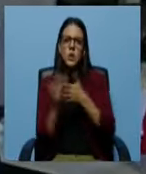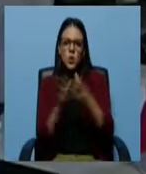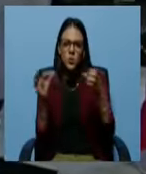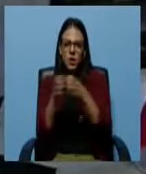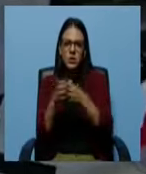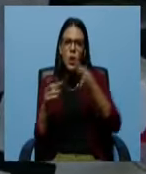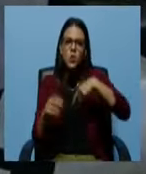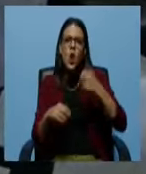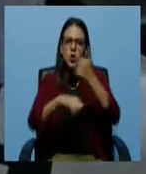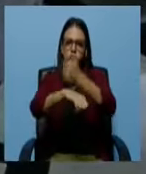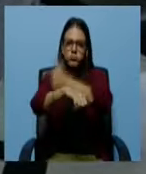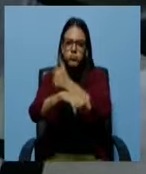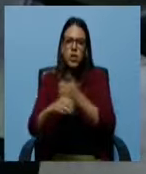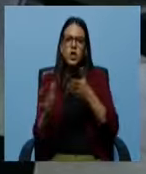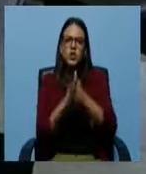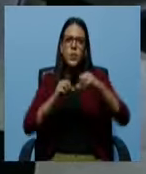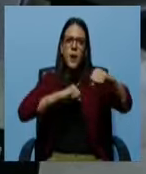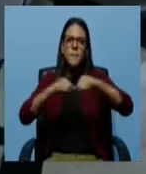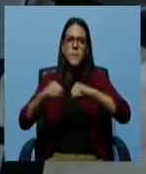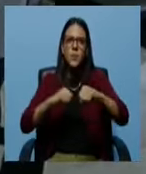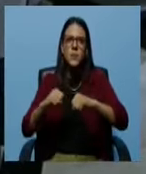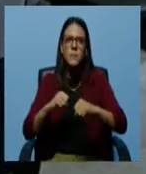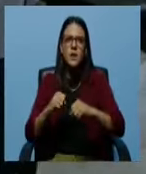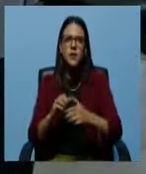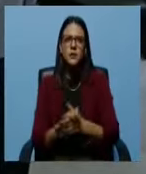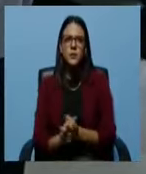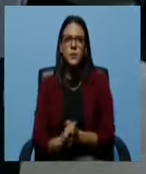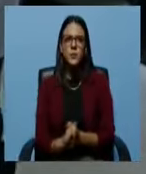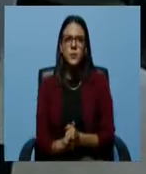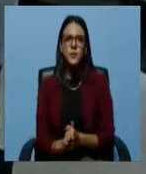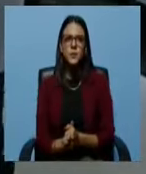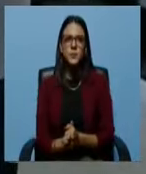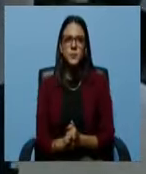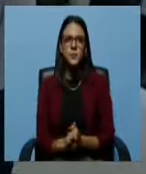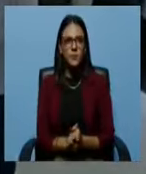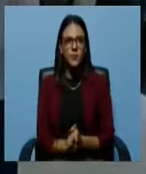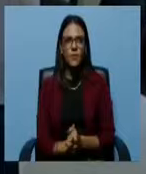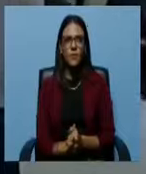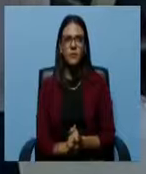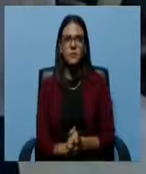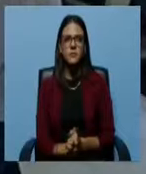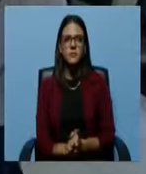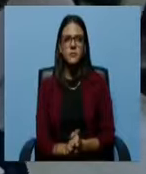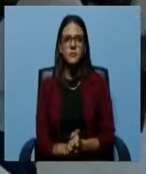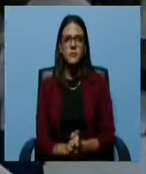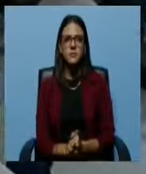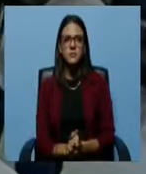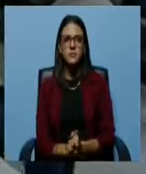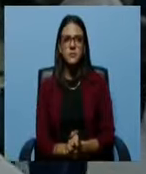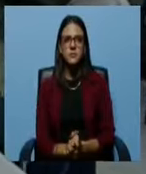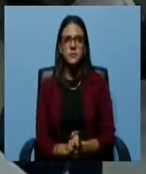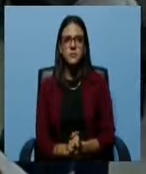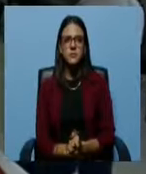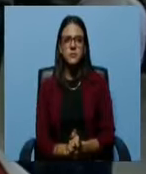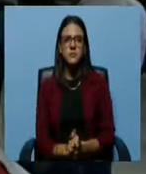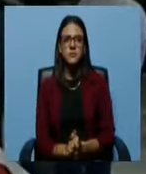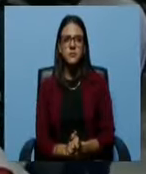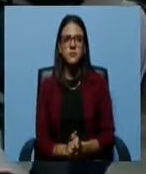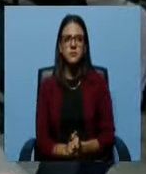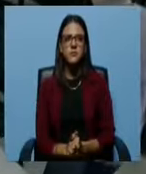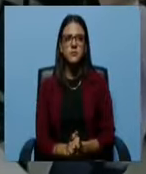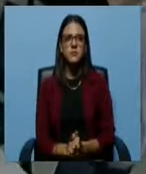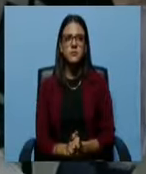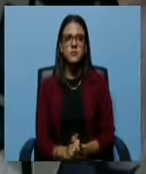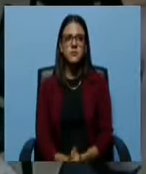con representantes del movimiento. Presente en el Salón Sol del Perú del Palacio de Miraflores, el ciudadano